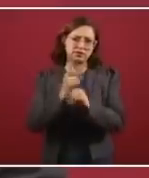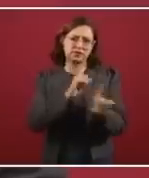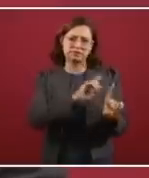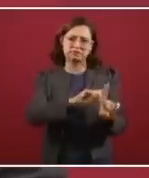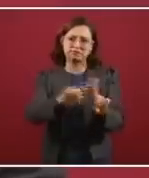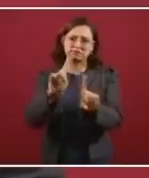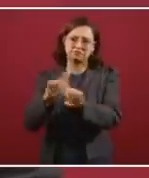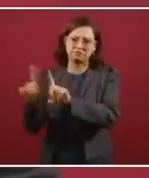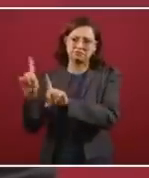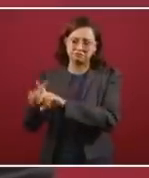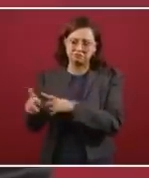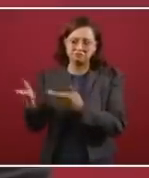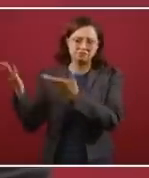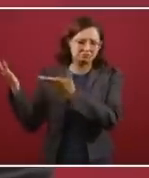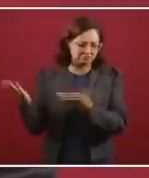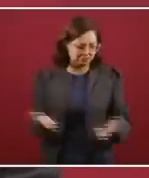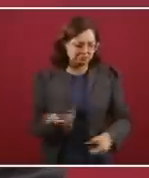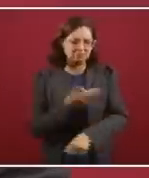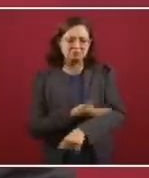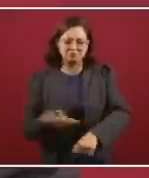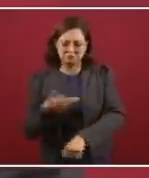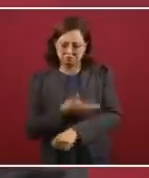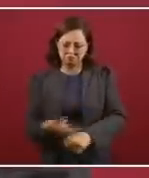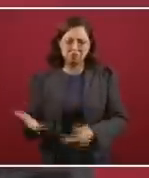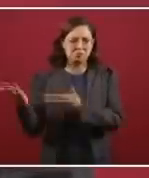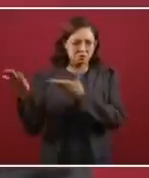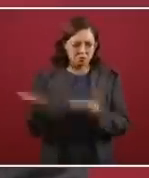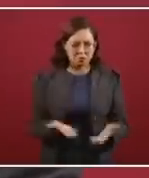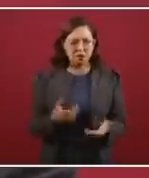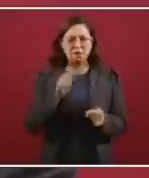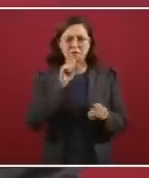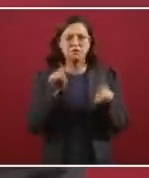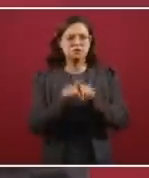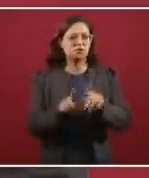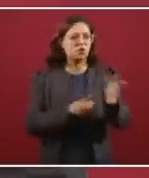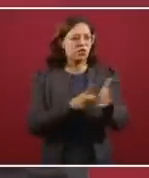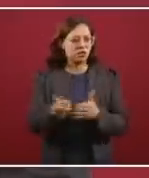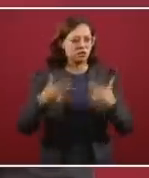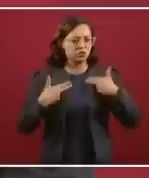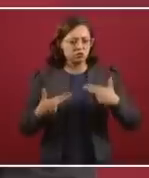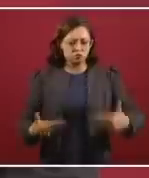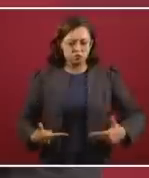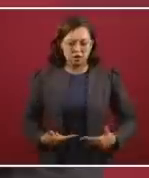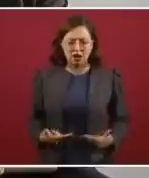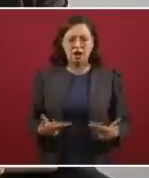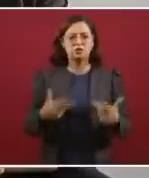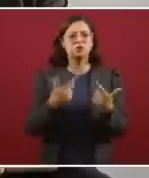internacionales de derechos humanos, grupos